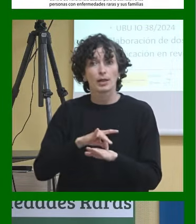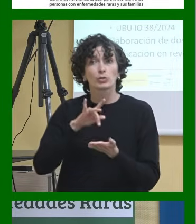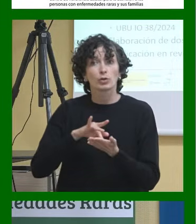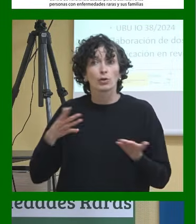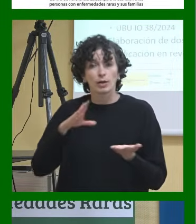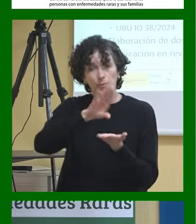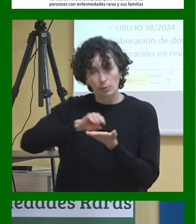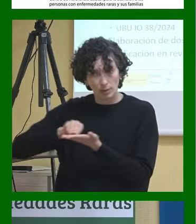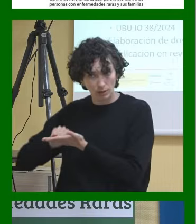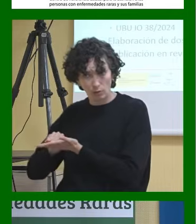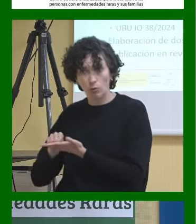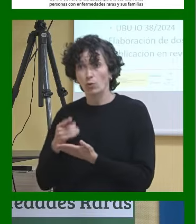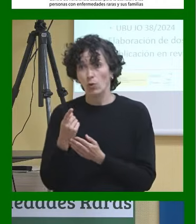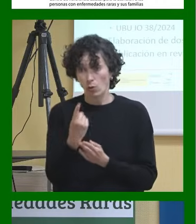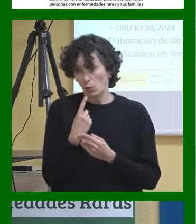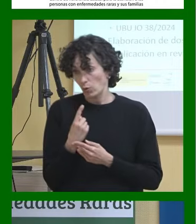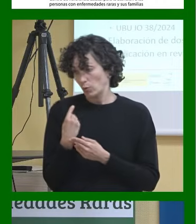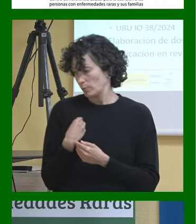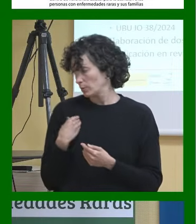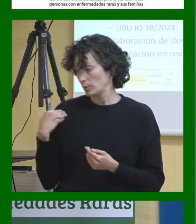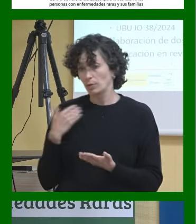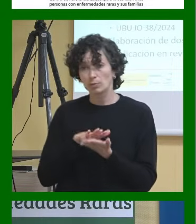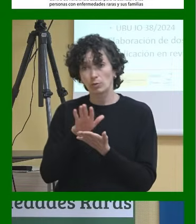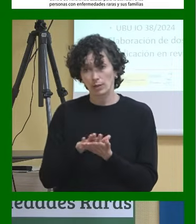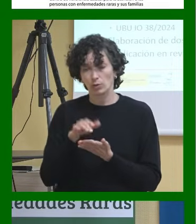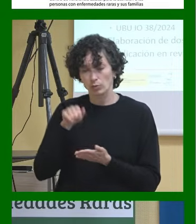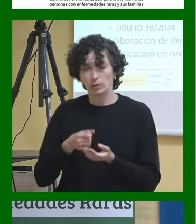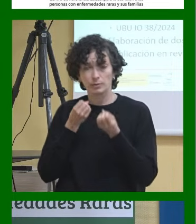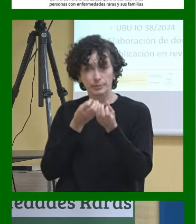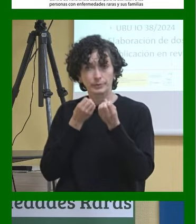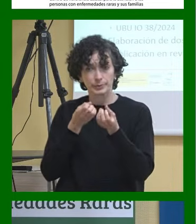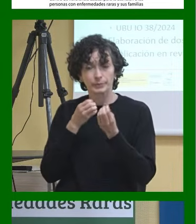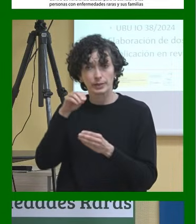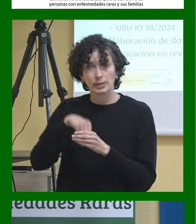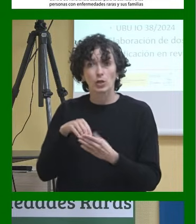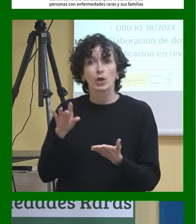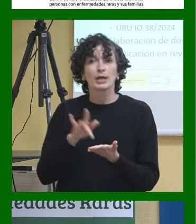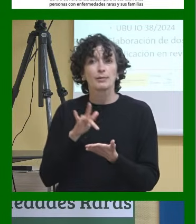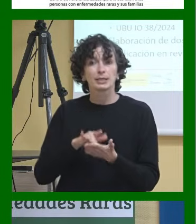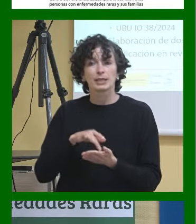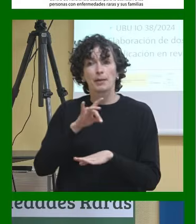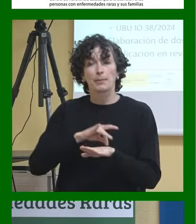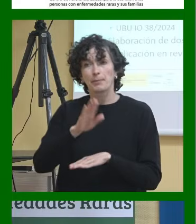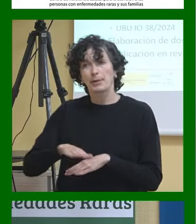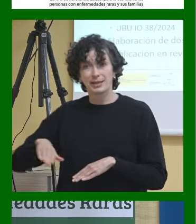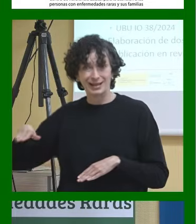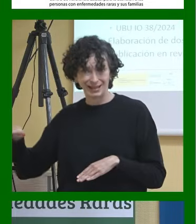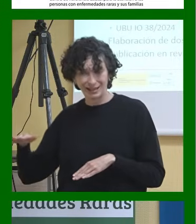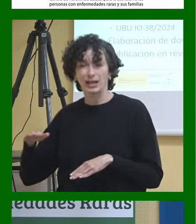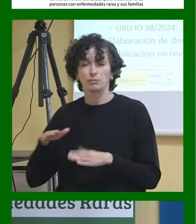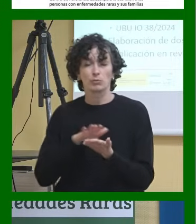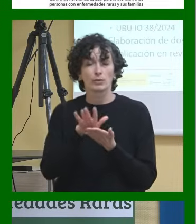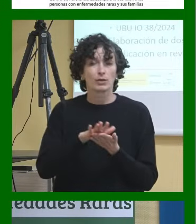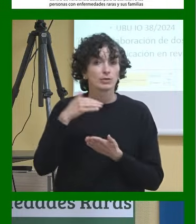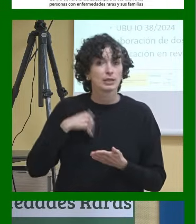le hemos publicado recientemente, que es del que os voy a hablar hoy, está publicado en la revista de Pediatric Reports, y estamos